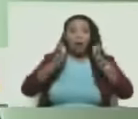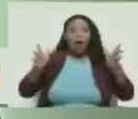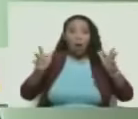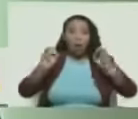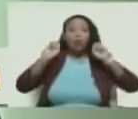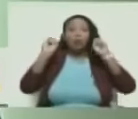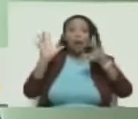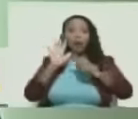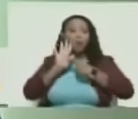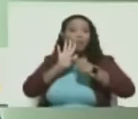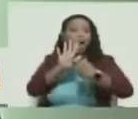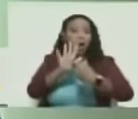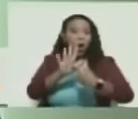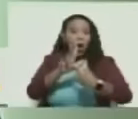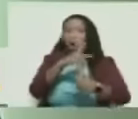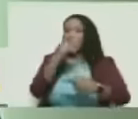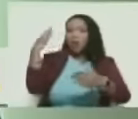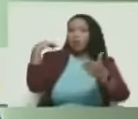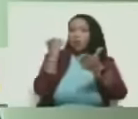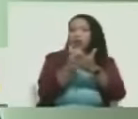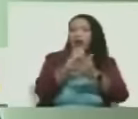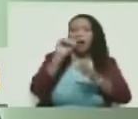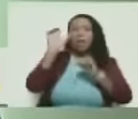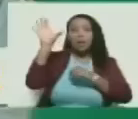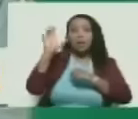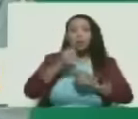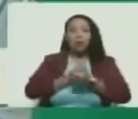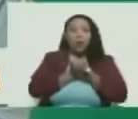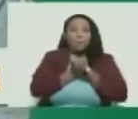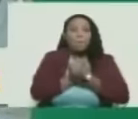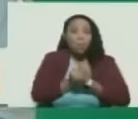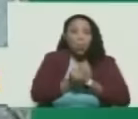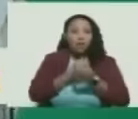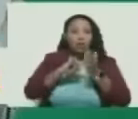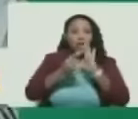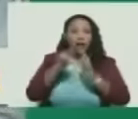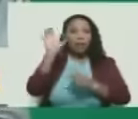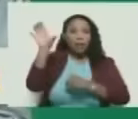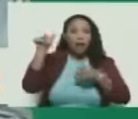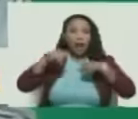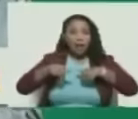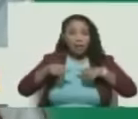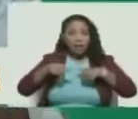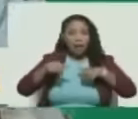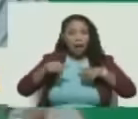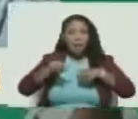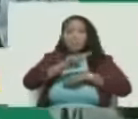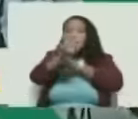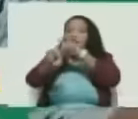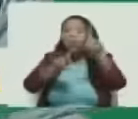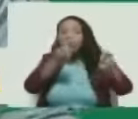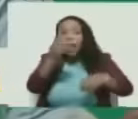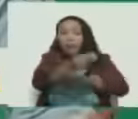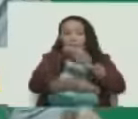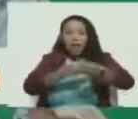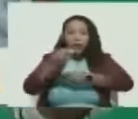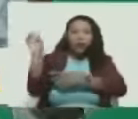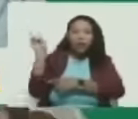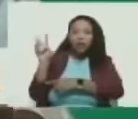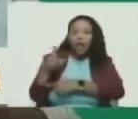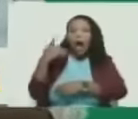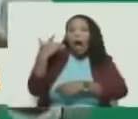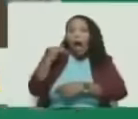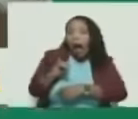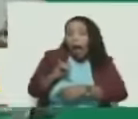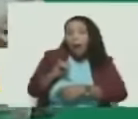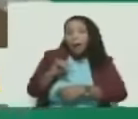de demostrar no la traición a la patria, sino el amor a la patria. Este referendo es la oportunidad que tenemos los que amamos esta patria de